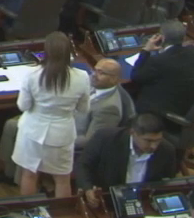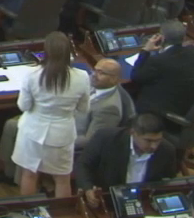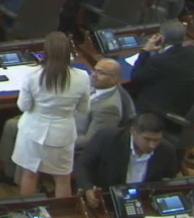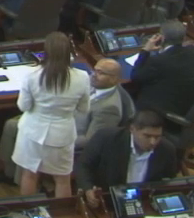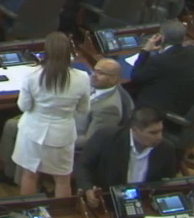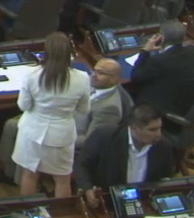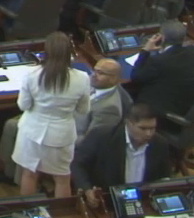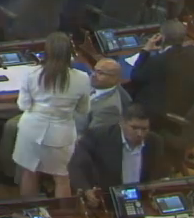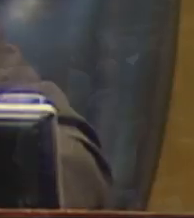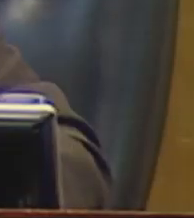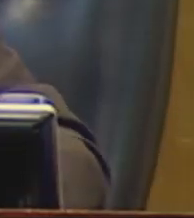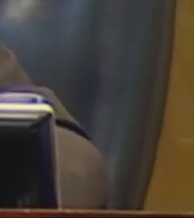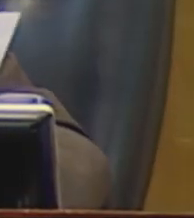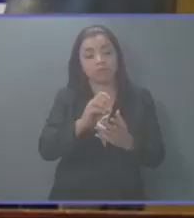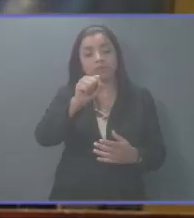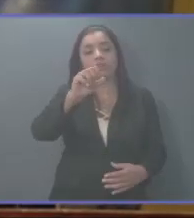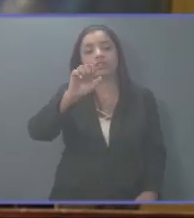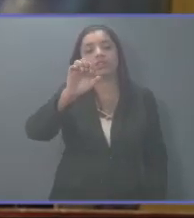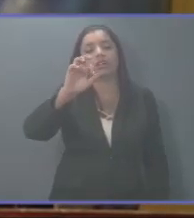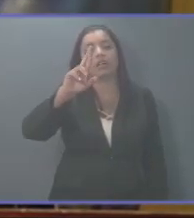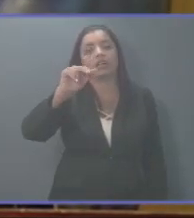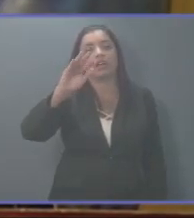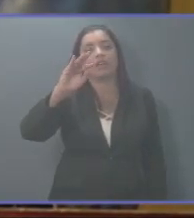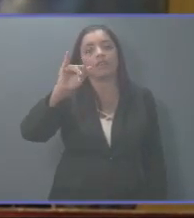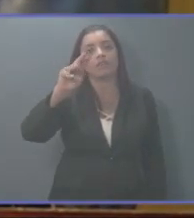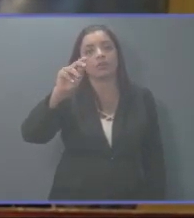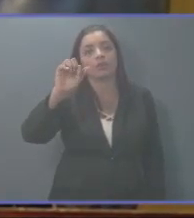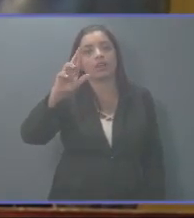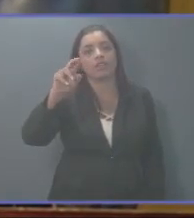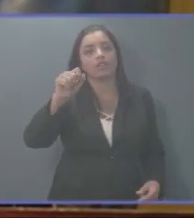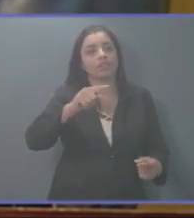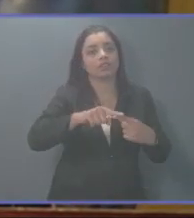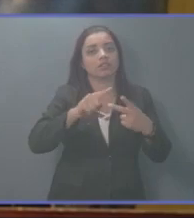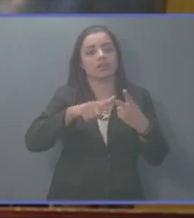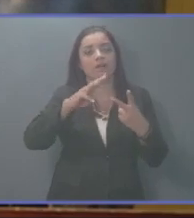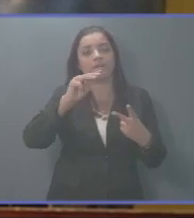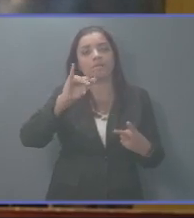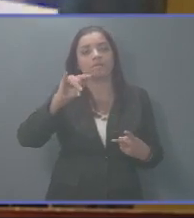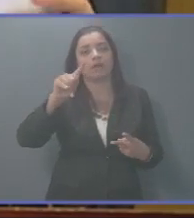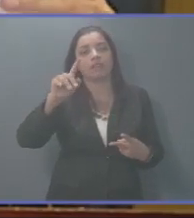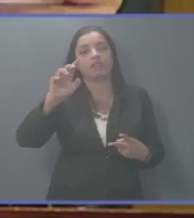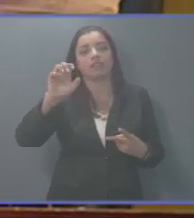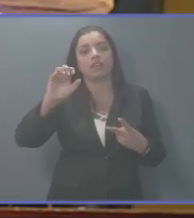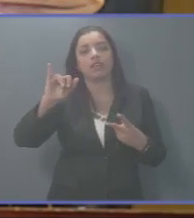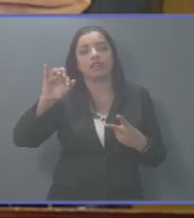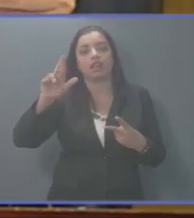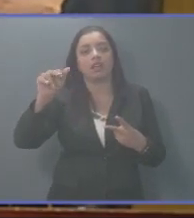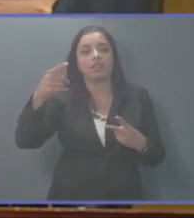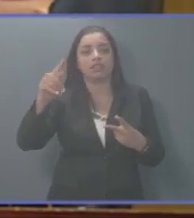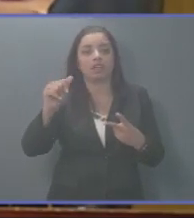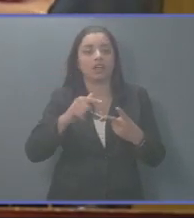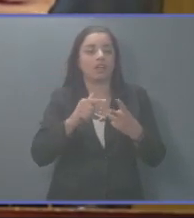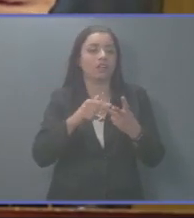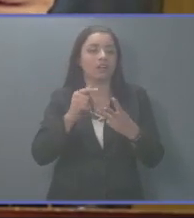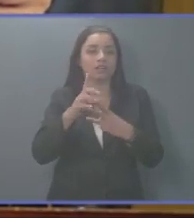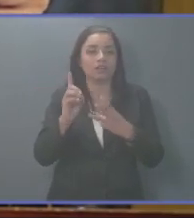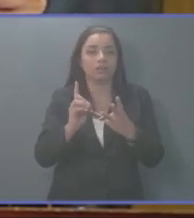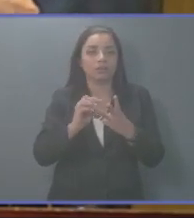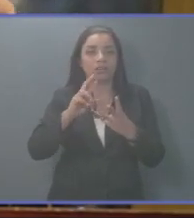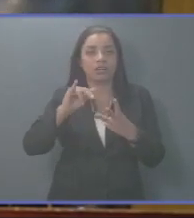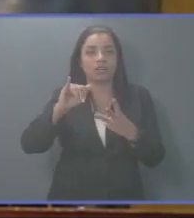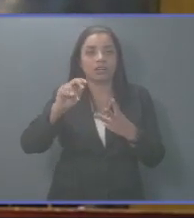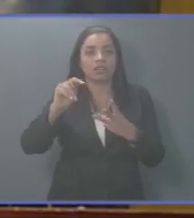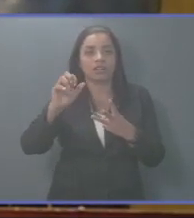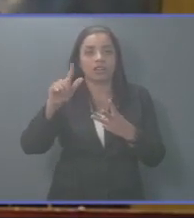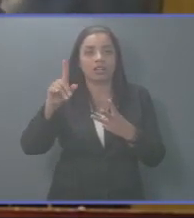Se incorpora el diputado Serafín Orantes, la diputada Maite Iraeta y el diputado Reinaldo